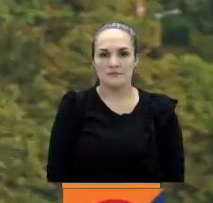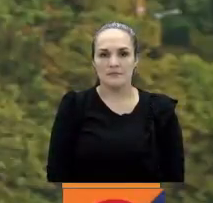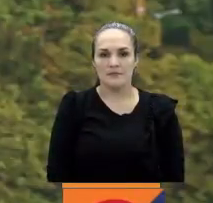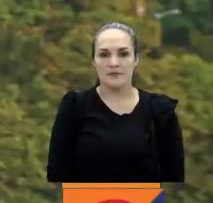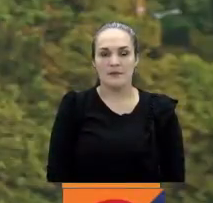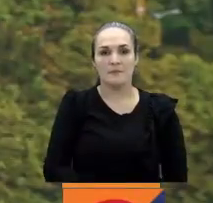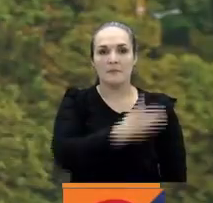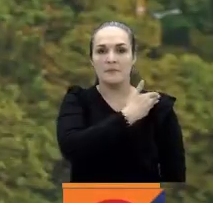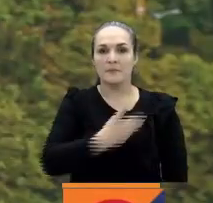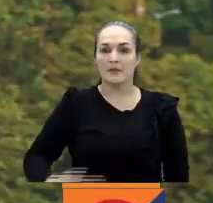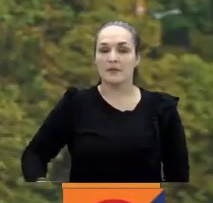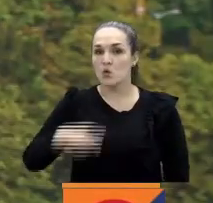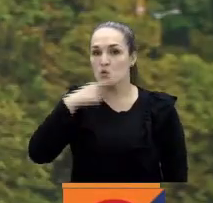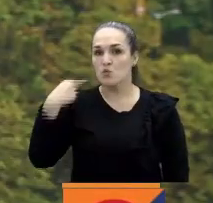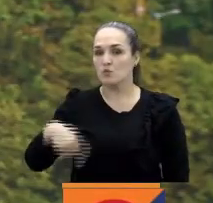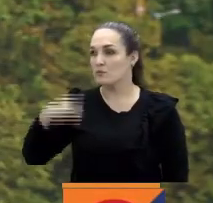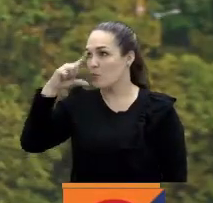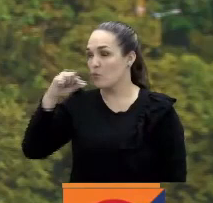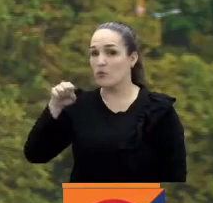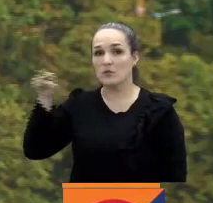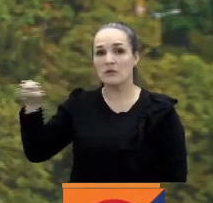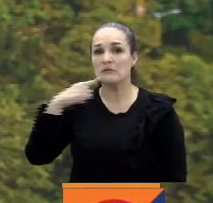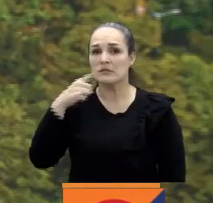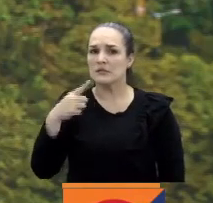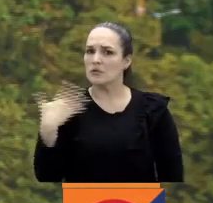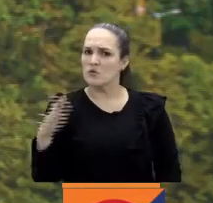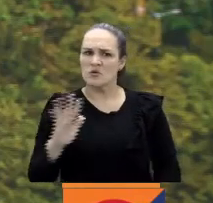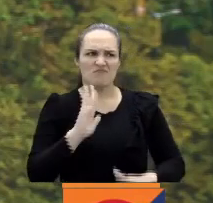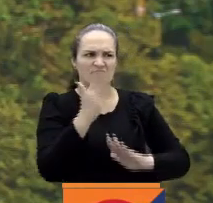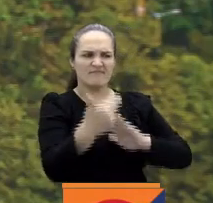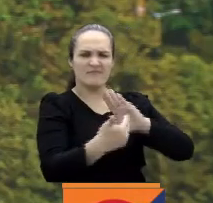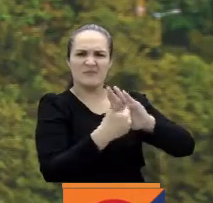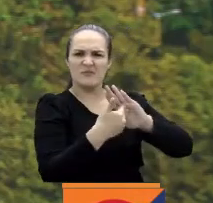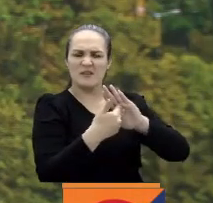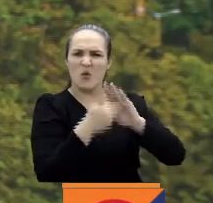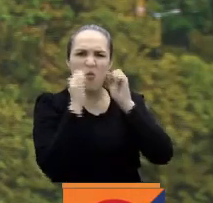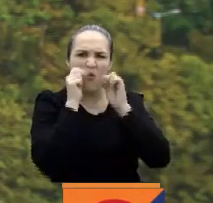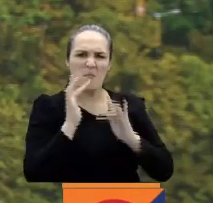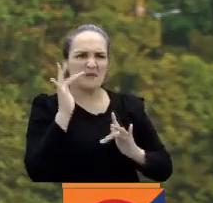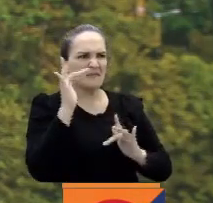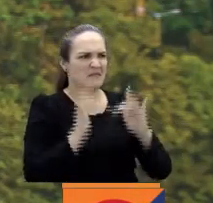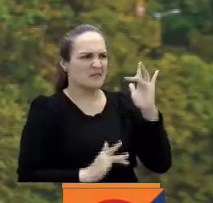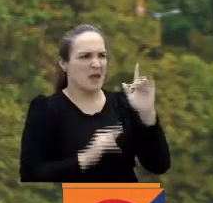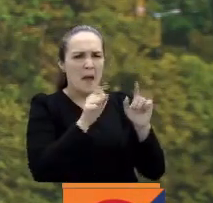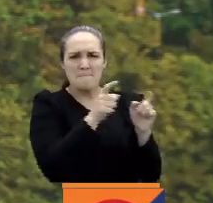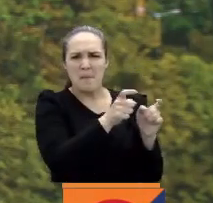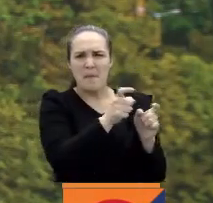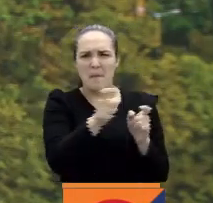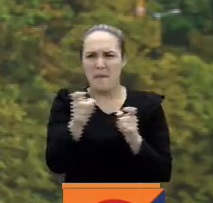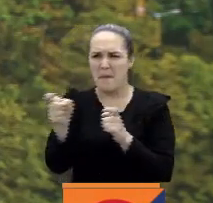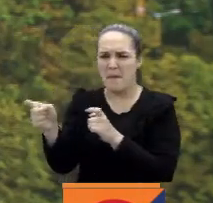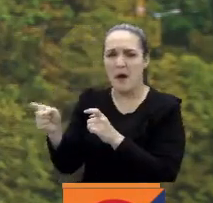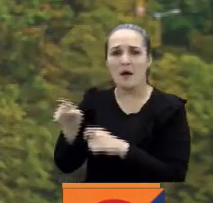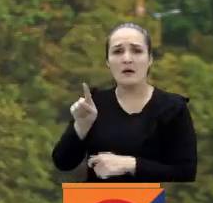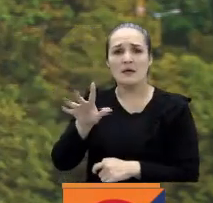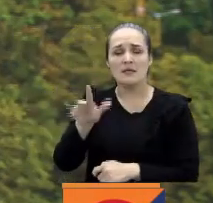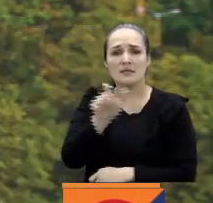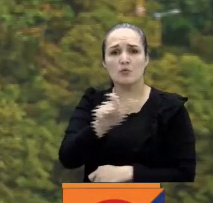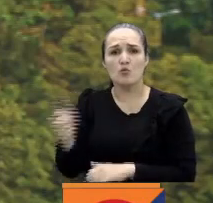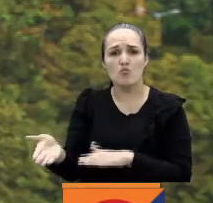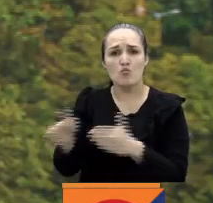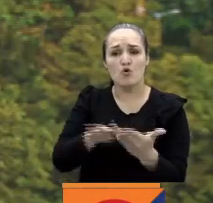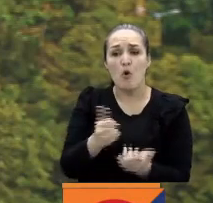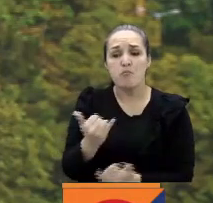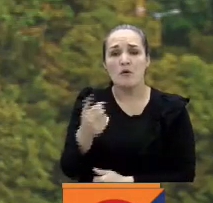El presidente de Rusia, Vladimir Putin, calificó como acto terrorista inhumano el tiroteo en que al menos 15 personas murieron, entre ellos 11